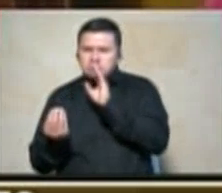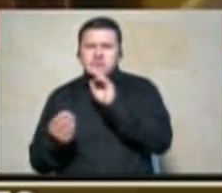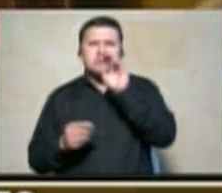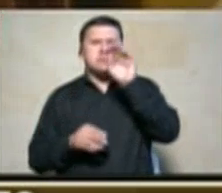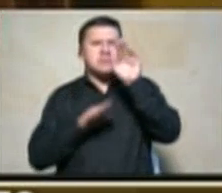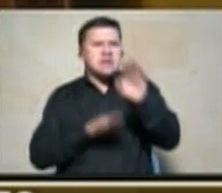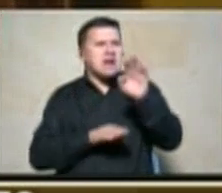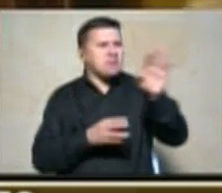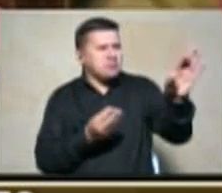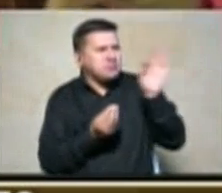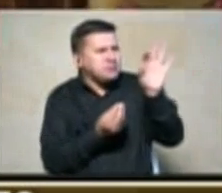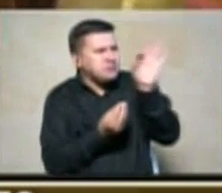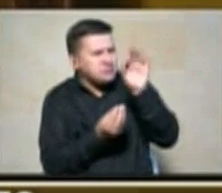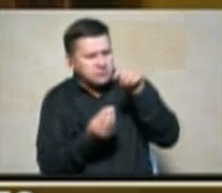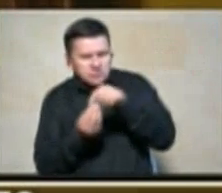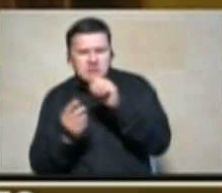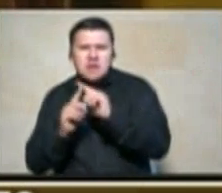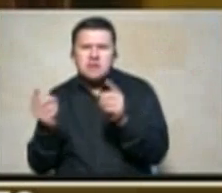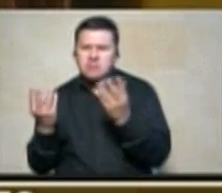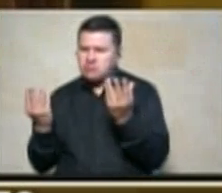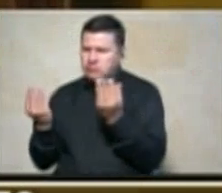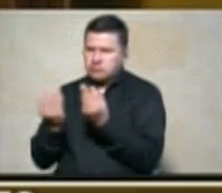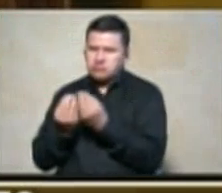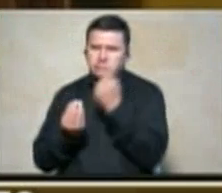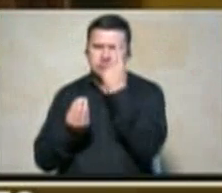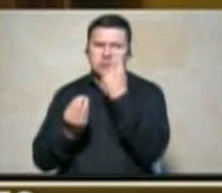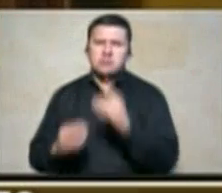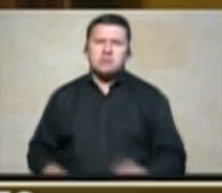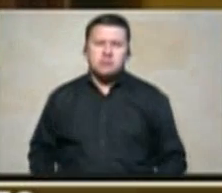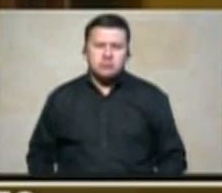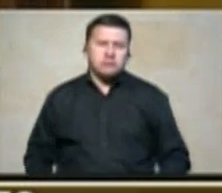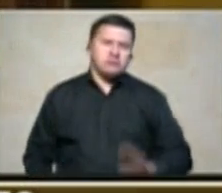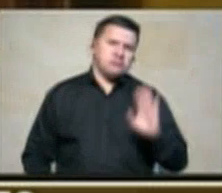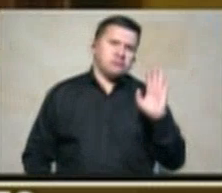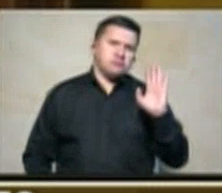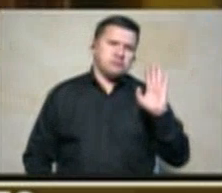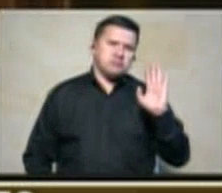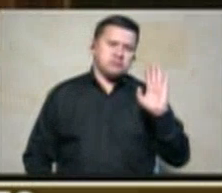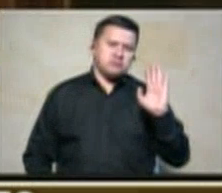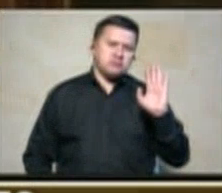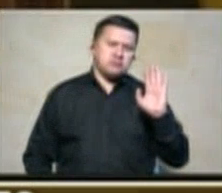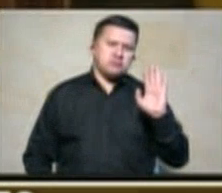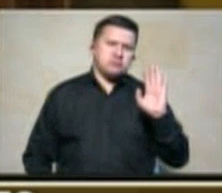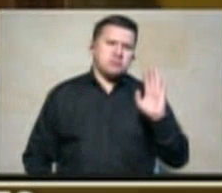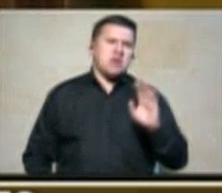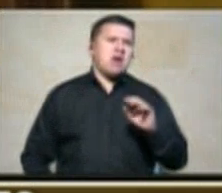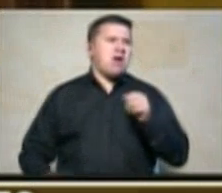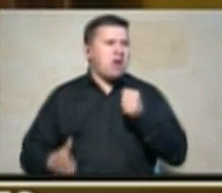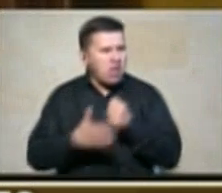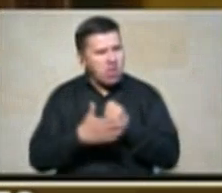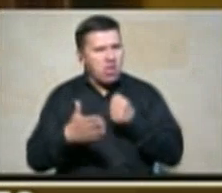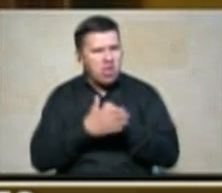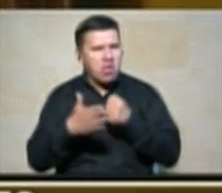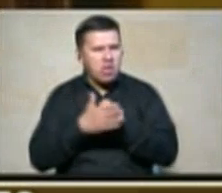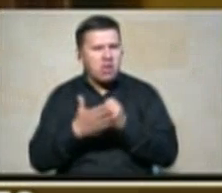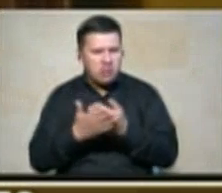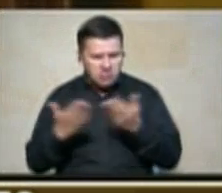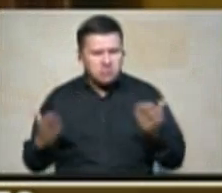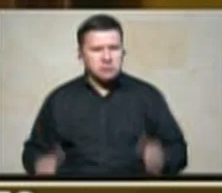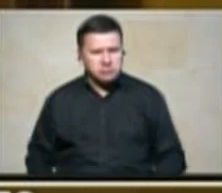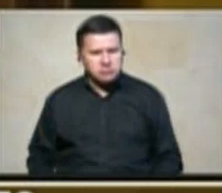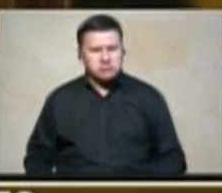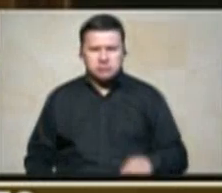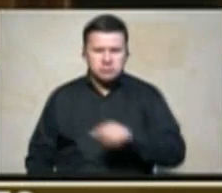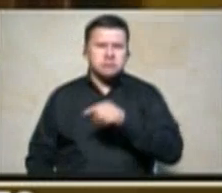y no cesar en la lucha para que, así como hemos dicho, se quiere la paz, de verdad esto sea